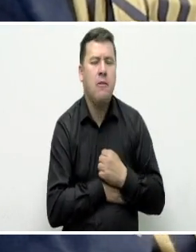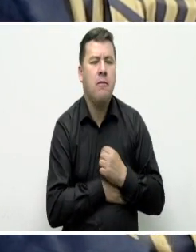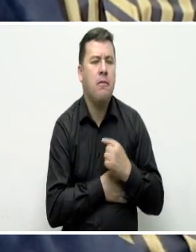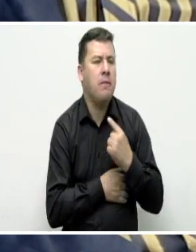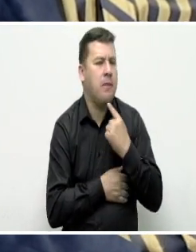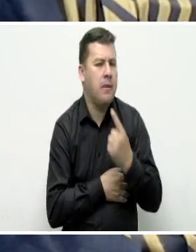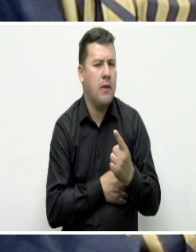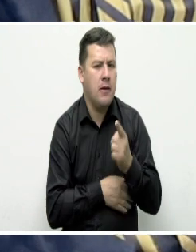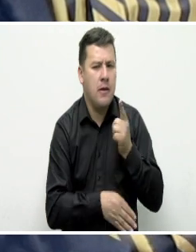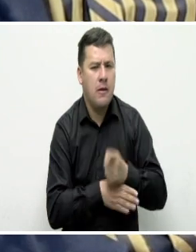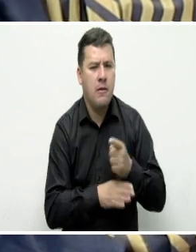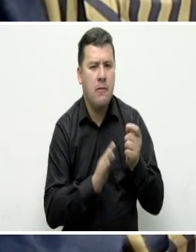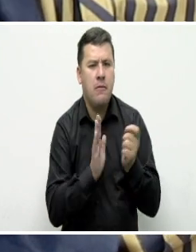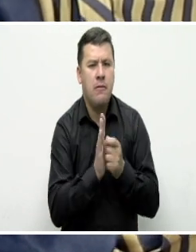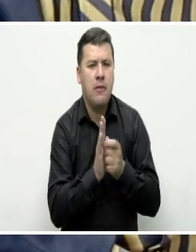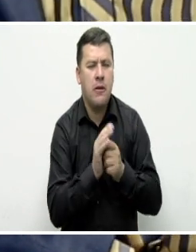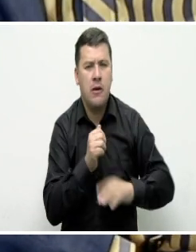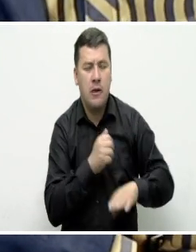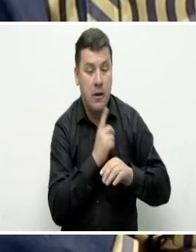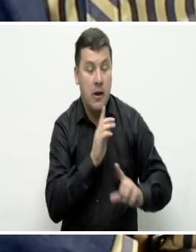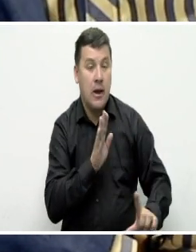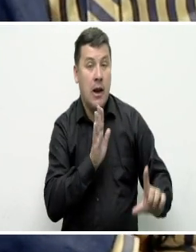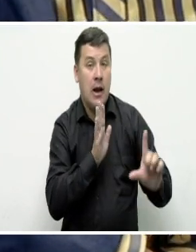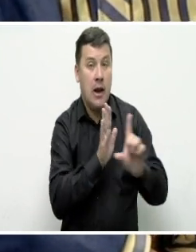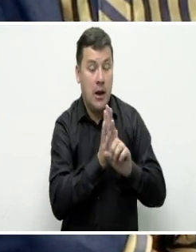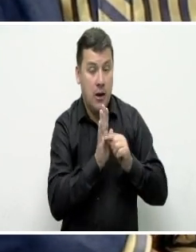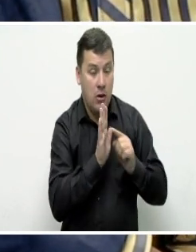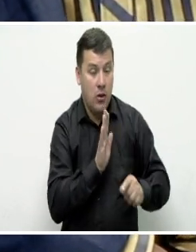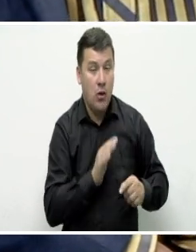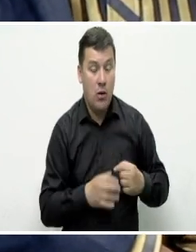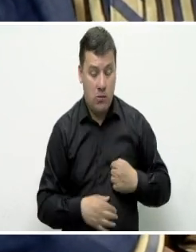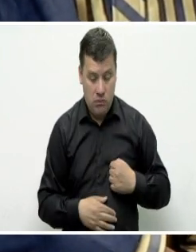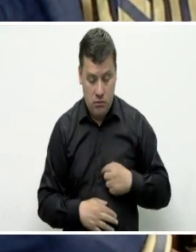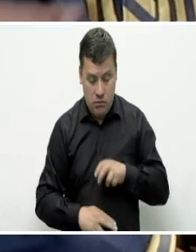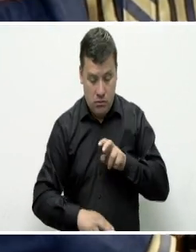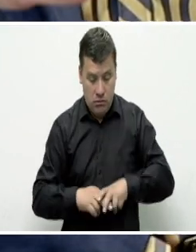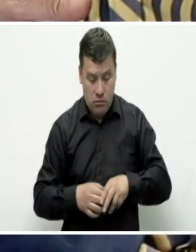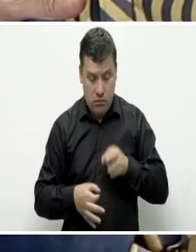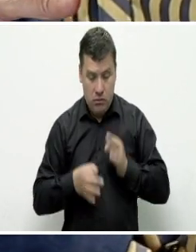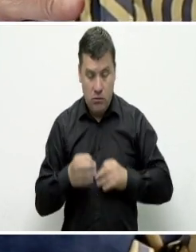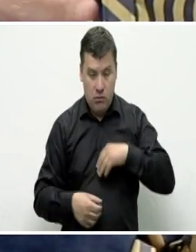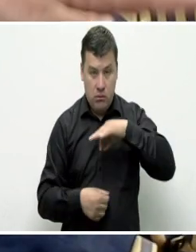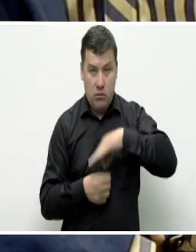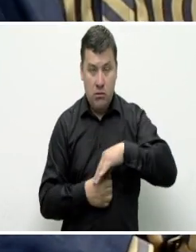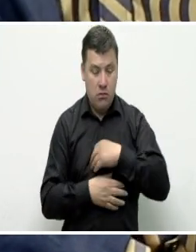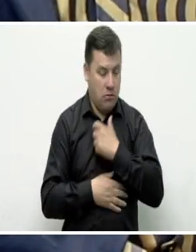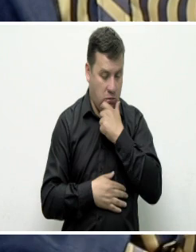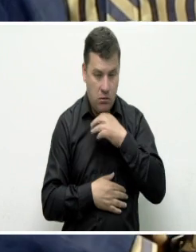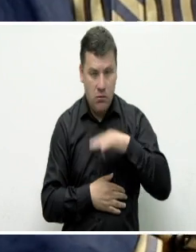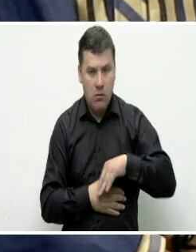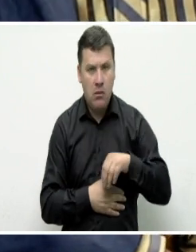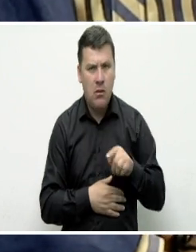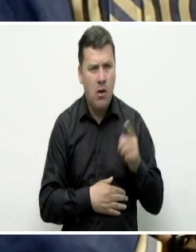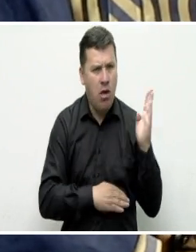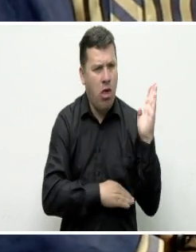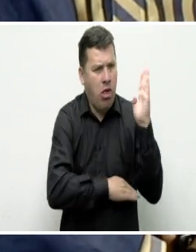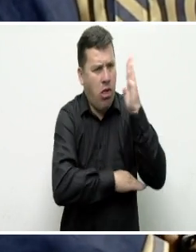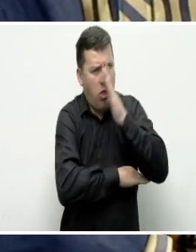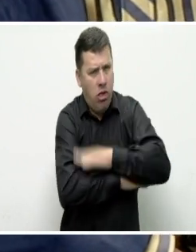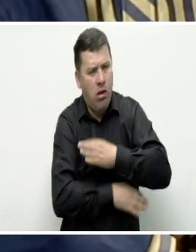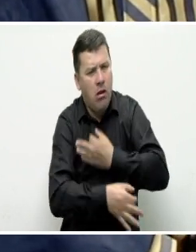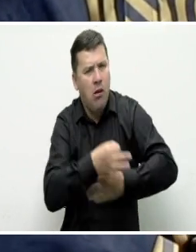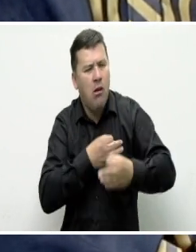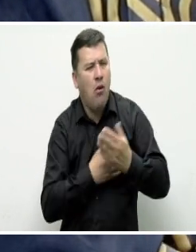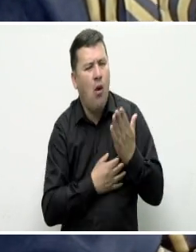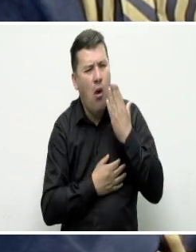estableció, con base en la ley, que los jurados de votación debían permanecer durante todo el día durante el